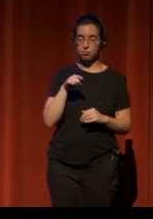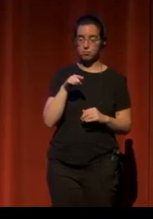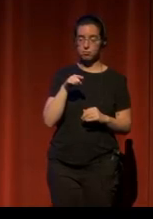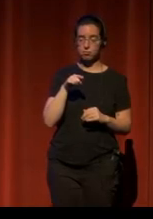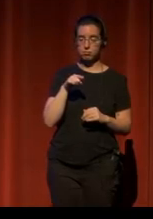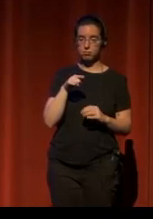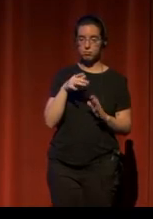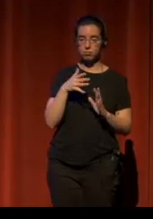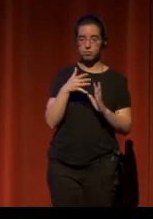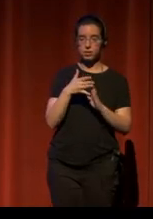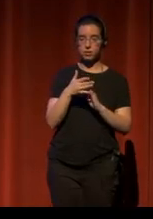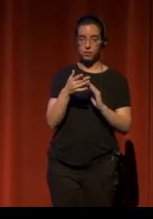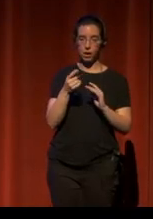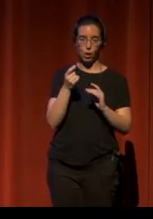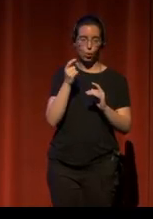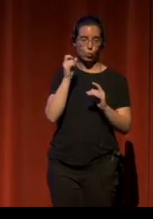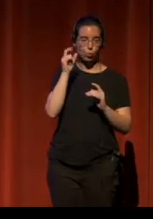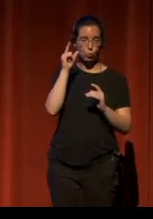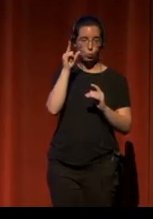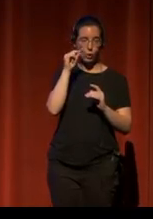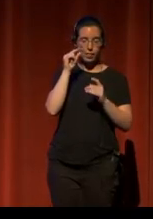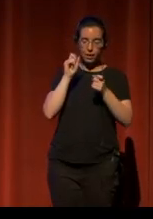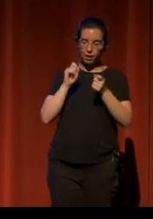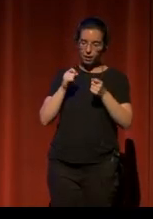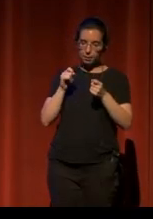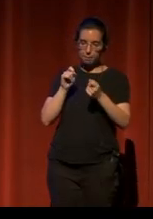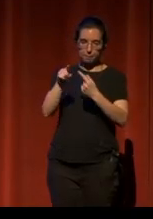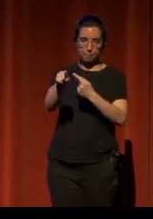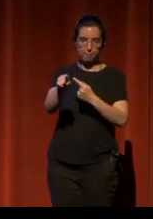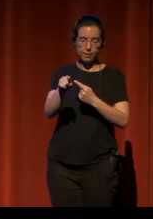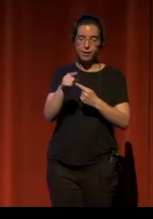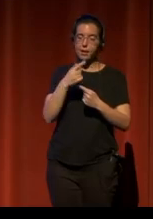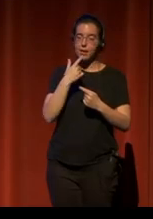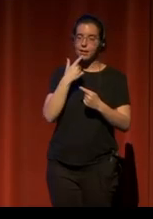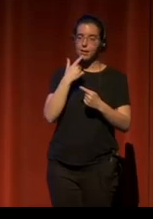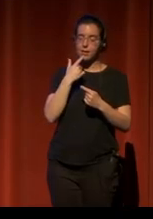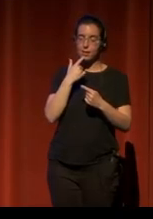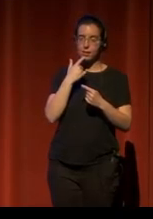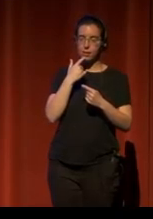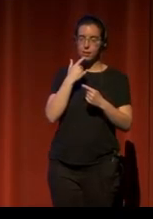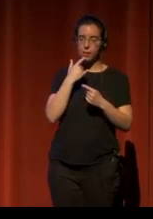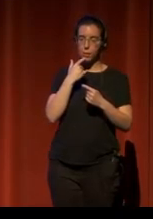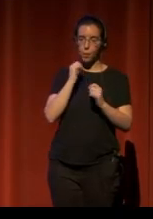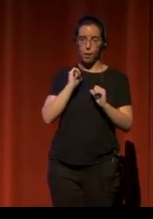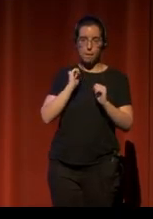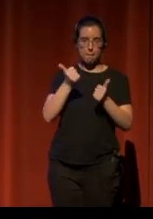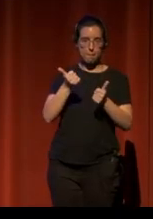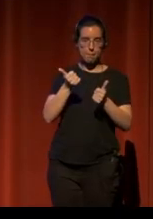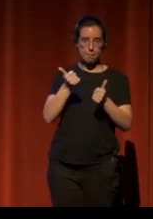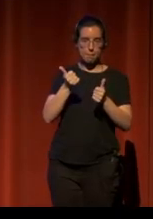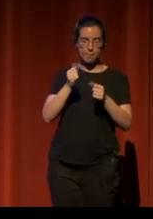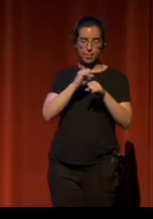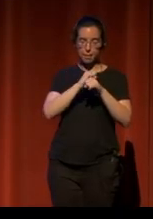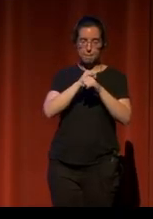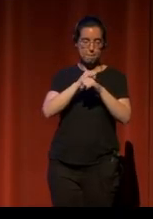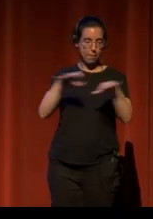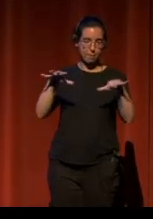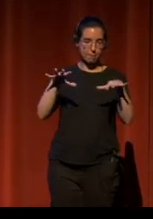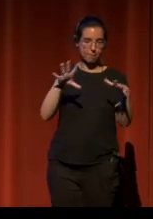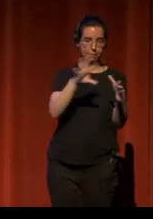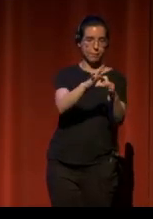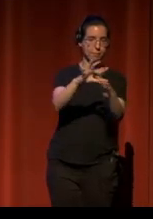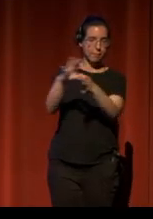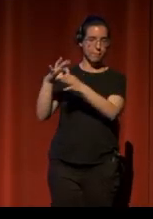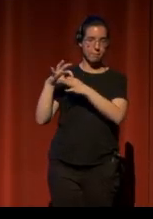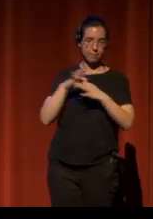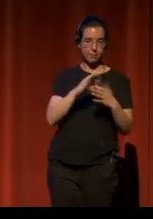pequeño tweet que yo lancé no y que activó un montón de conexiones un montón de alianzas un montón de confianza